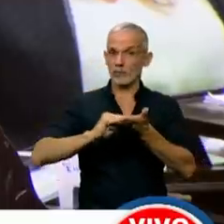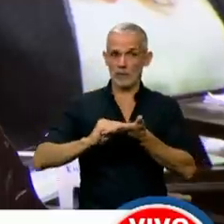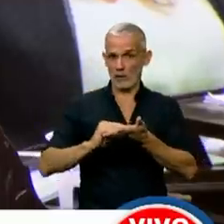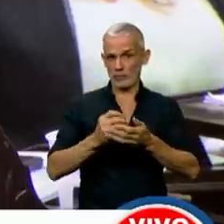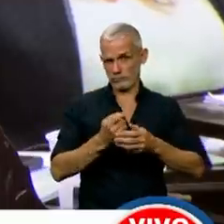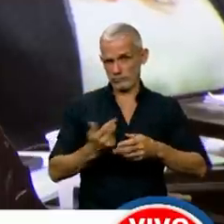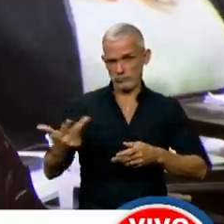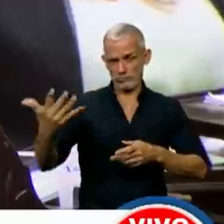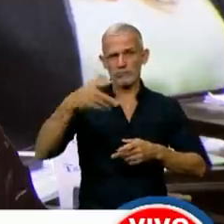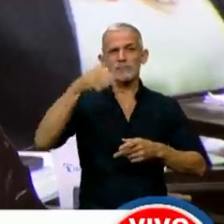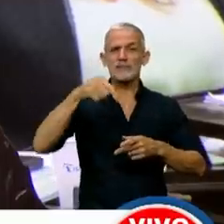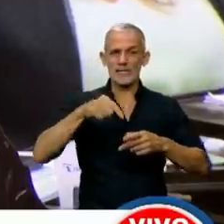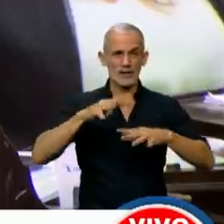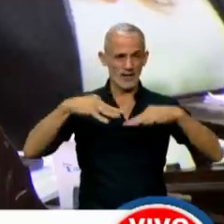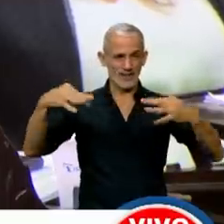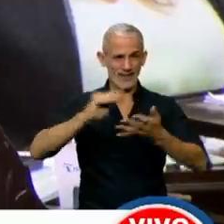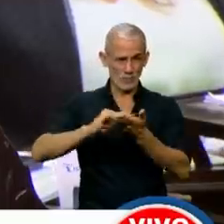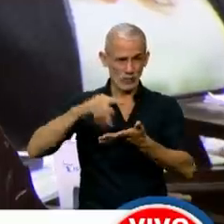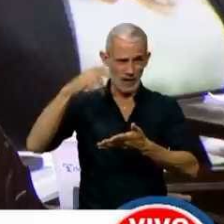de la actual cámara